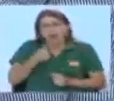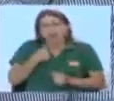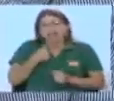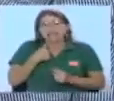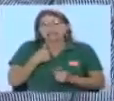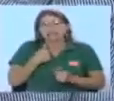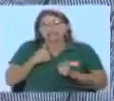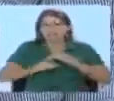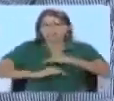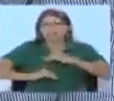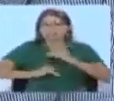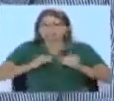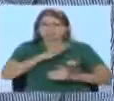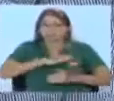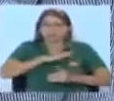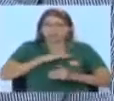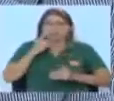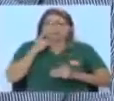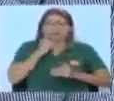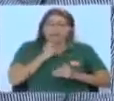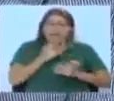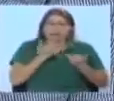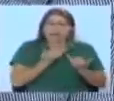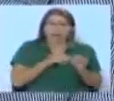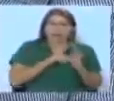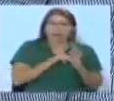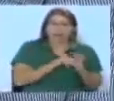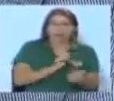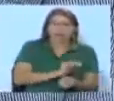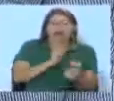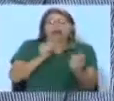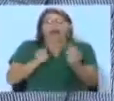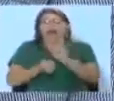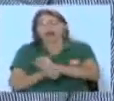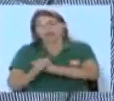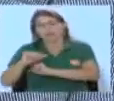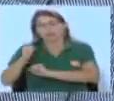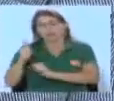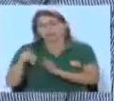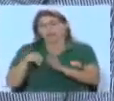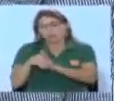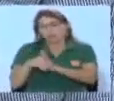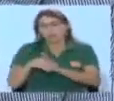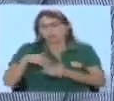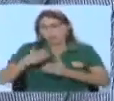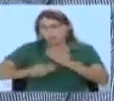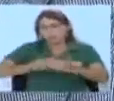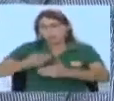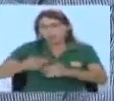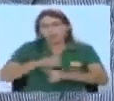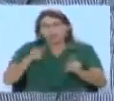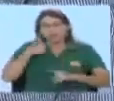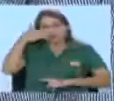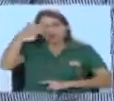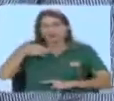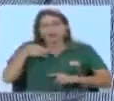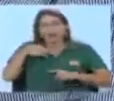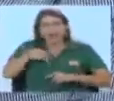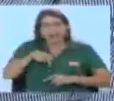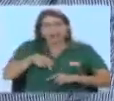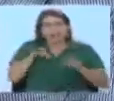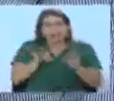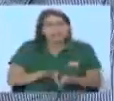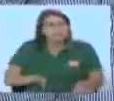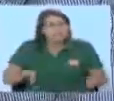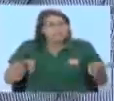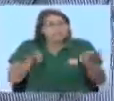migrar de un modelo a otro. Pero lo que me parece aquí es que lo importante, lo estratégico,